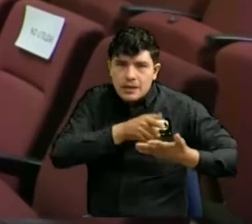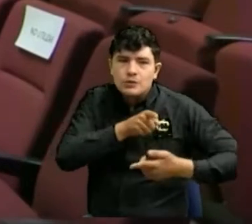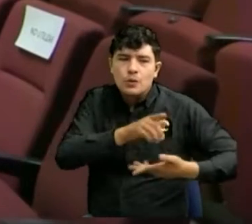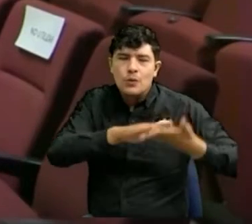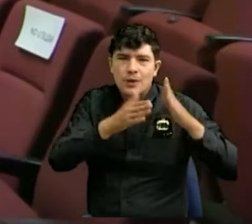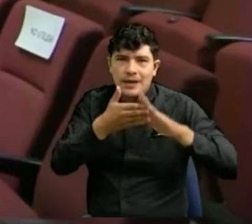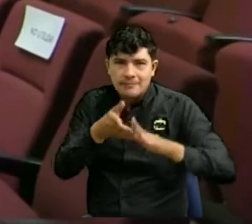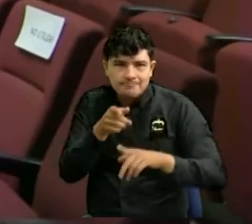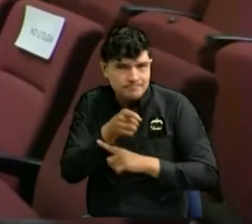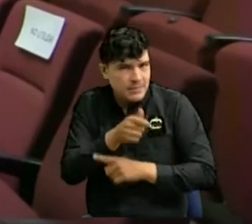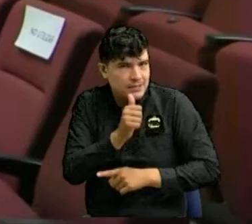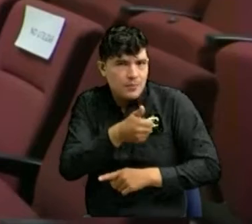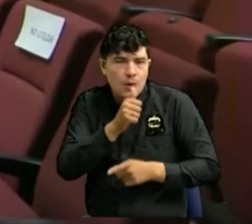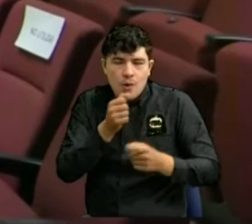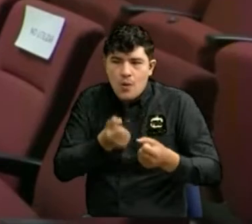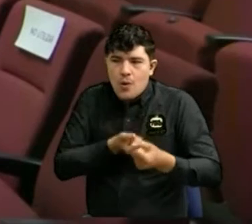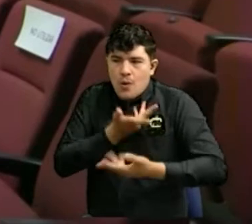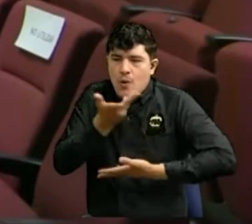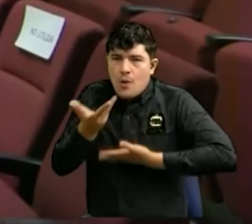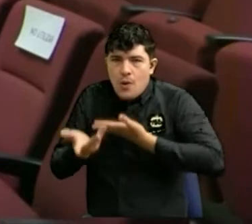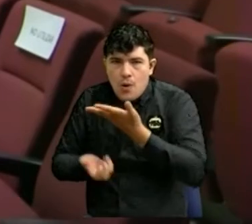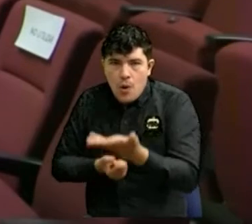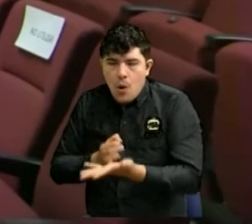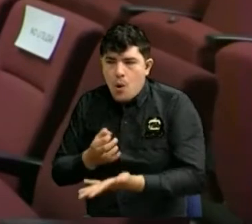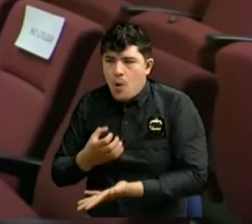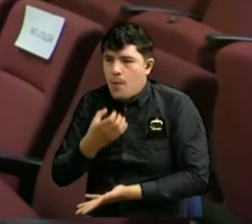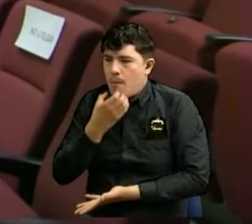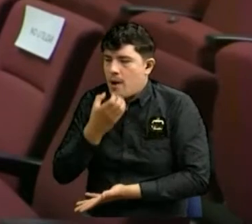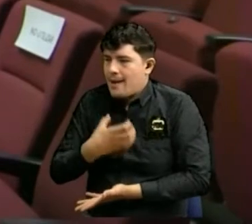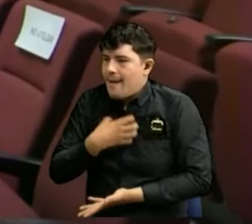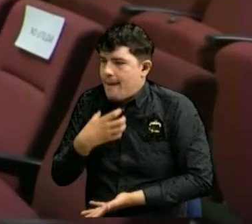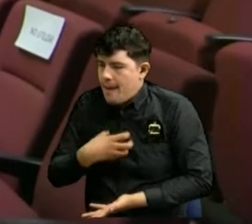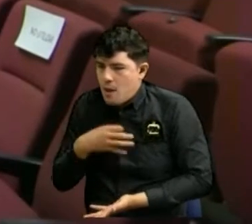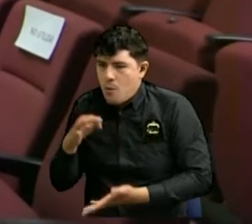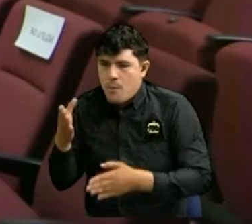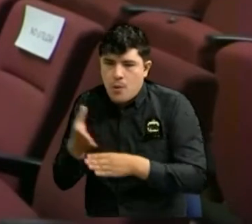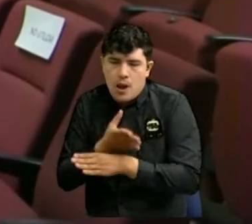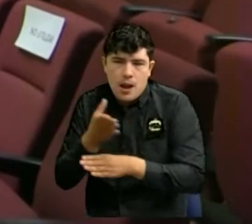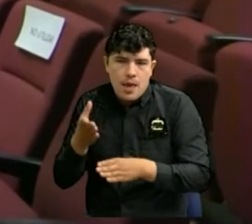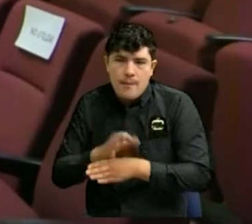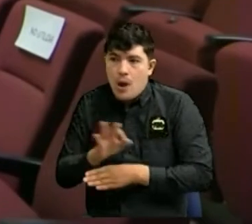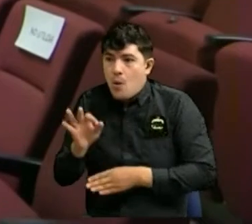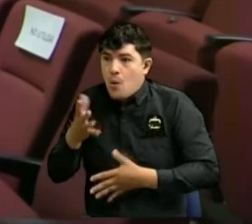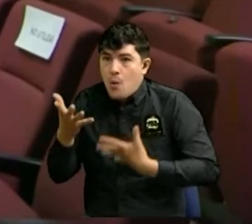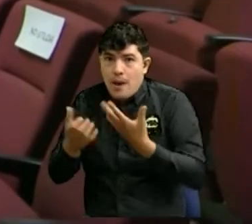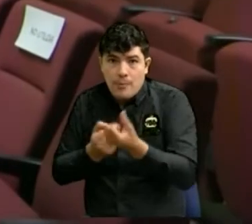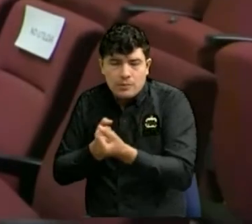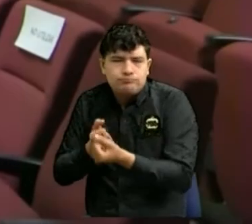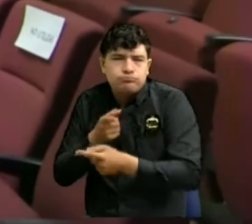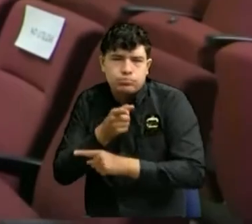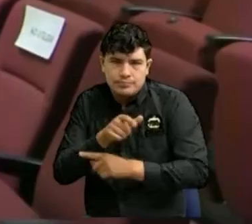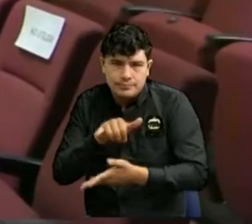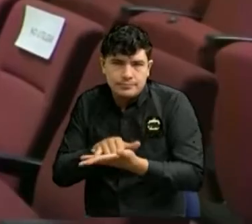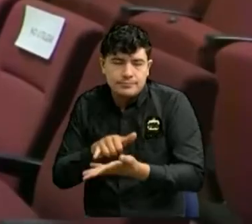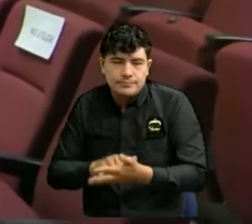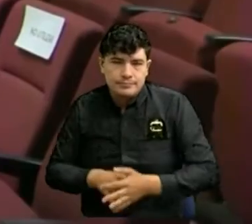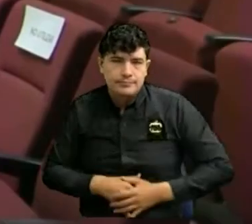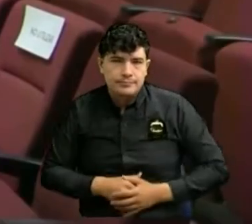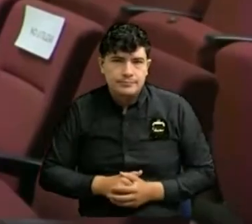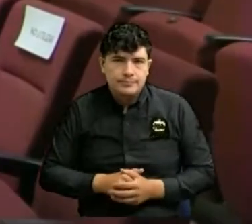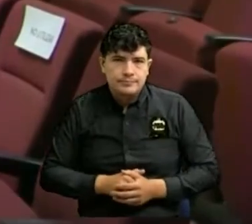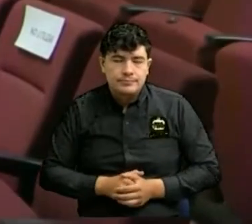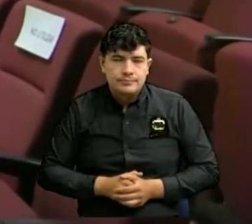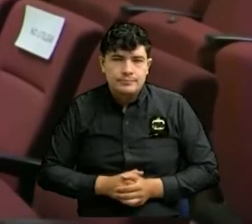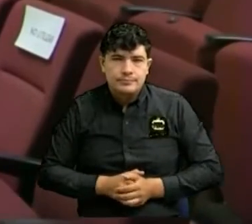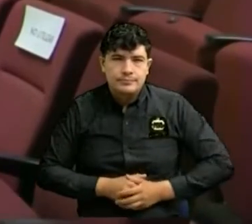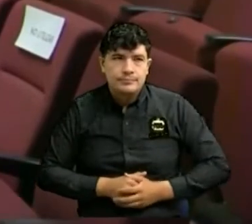quienes van a manifestar las inquietudes las problemáticas y se pide a los consejeros de este comité el pedir pues que los tengan en cuenta para la